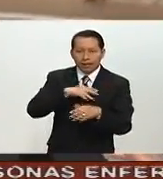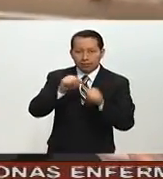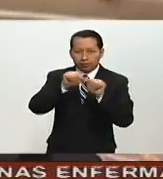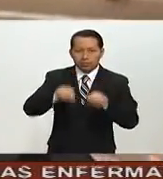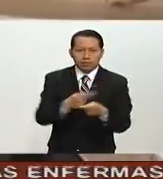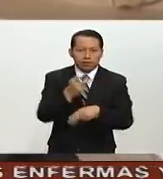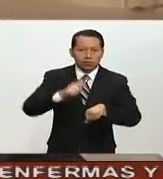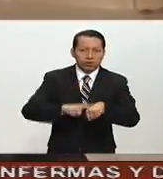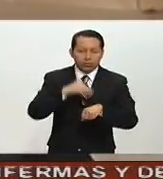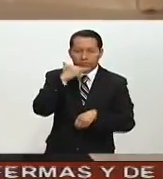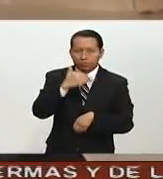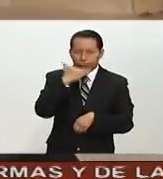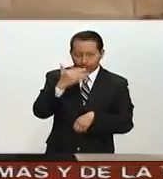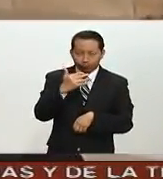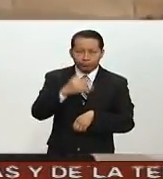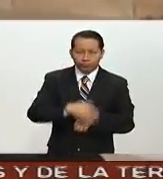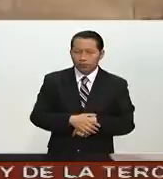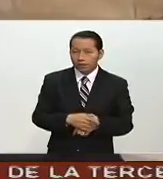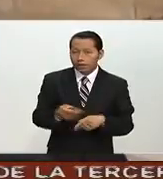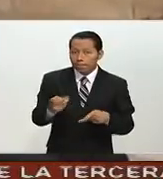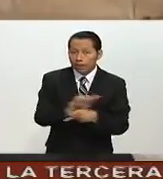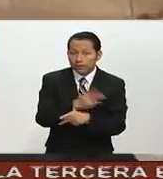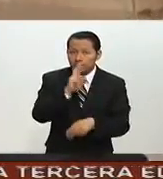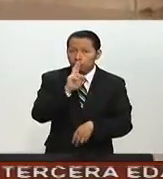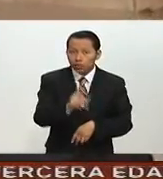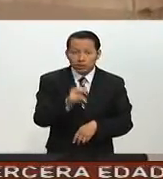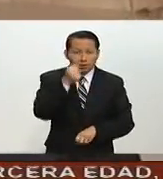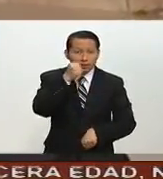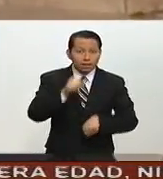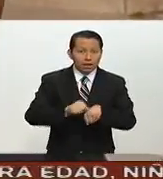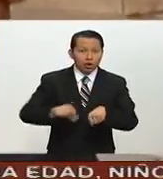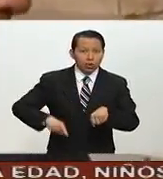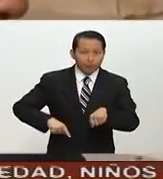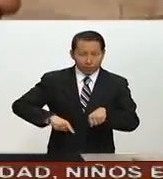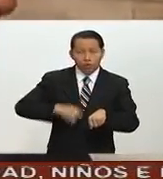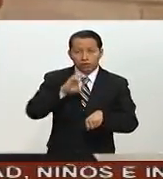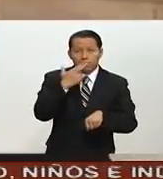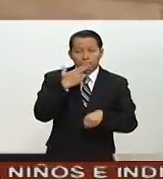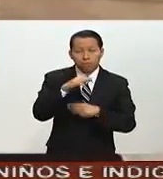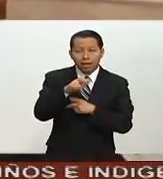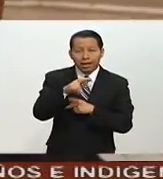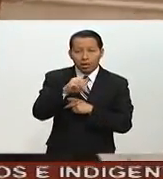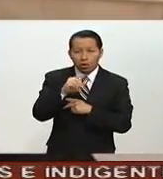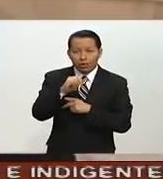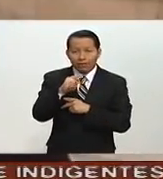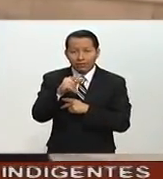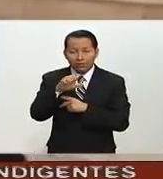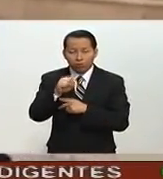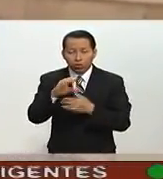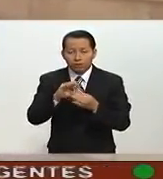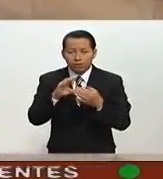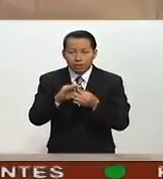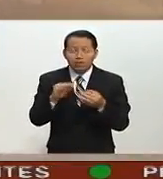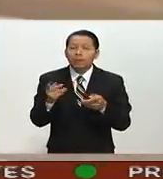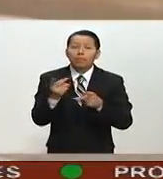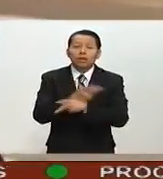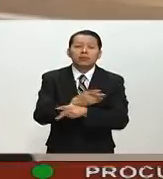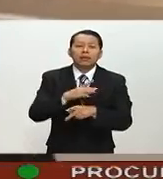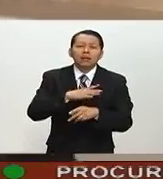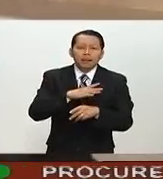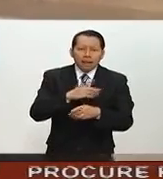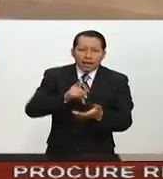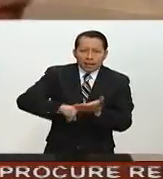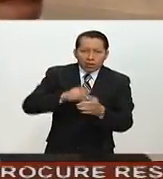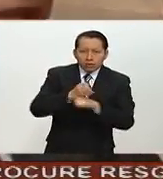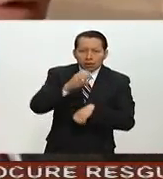Sistema Nacional Anticorrupción. En respuesta, el secretario de Gobierno de Chihuahua, Mario Treviso, dijo que el estado no tiene conflicto